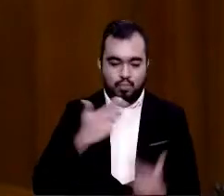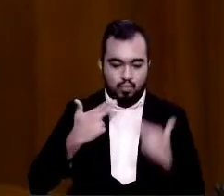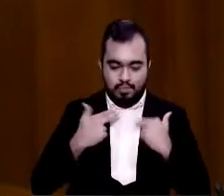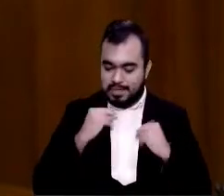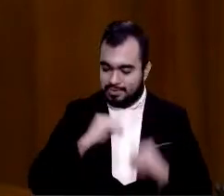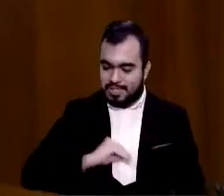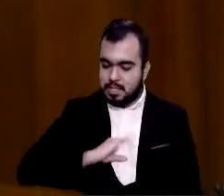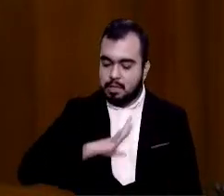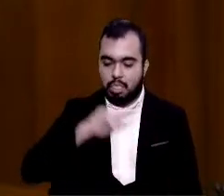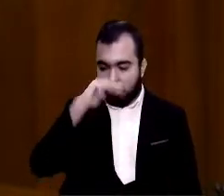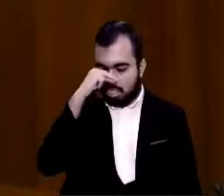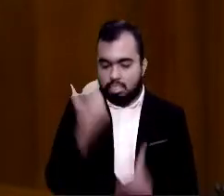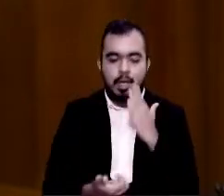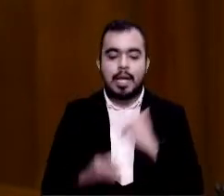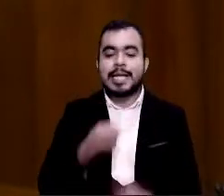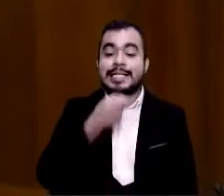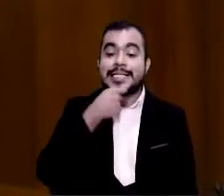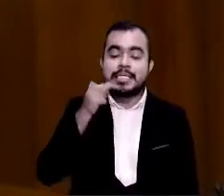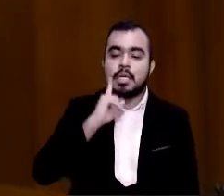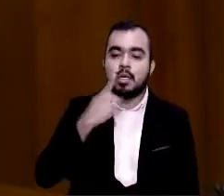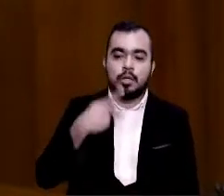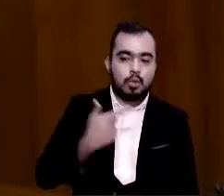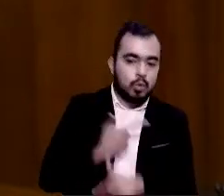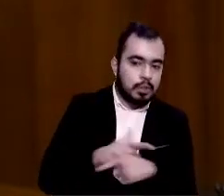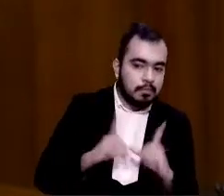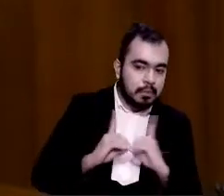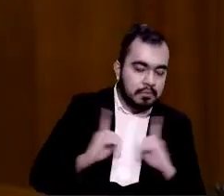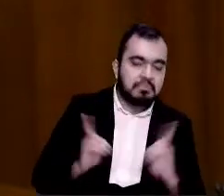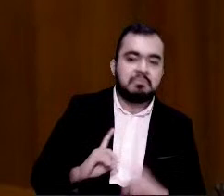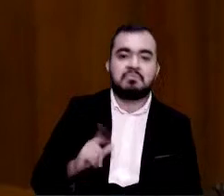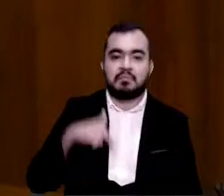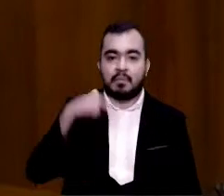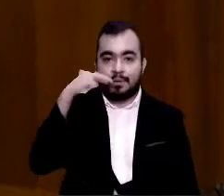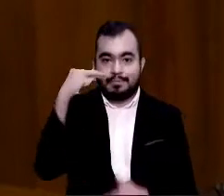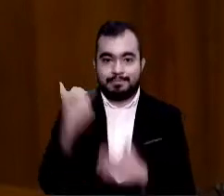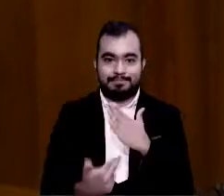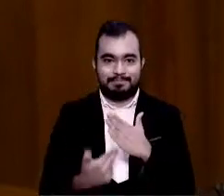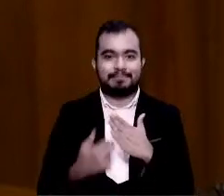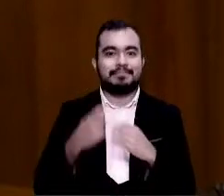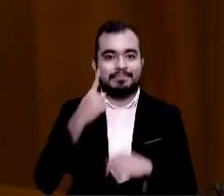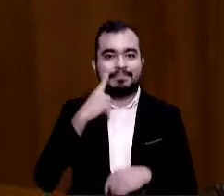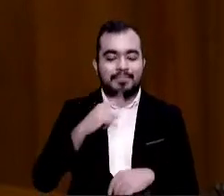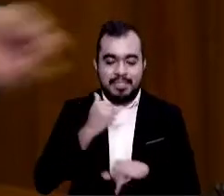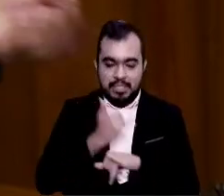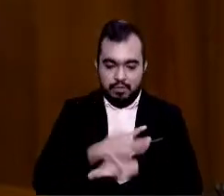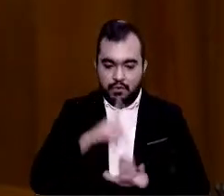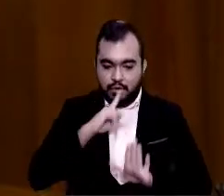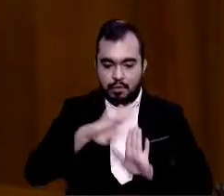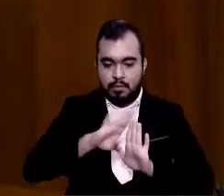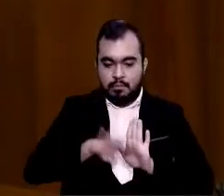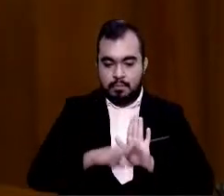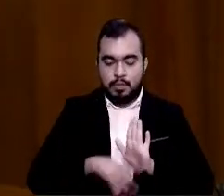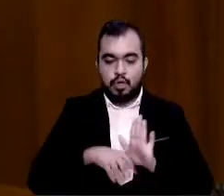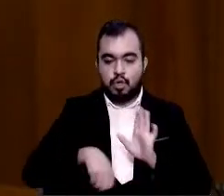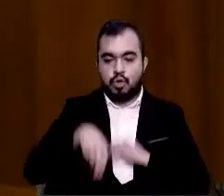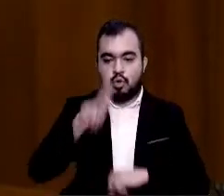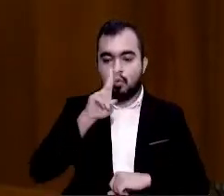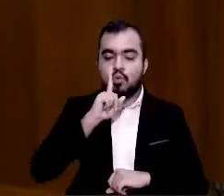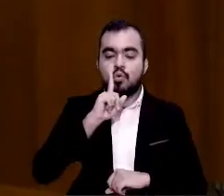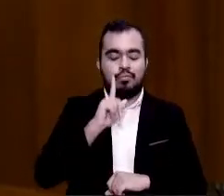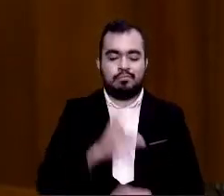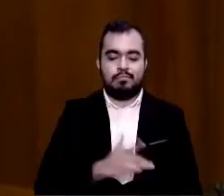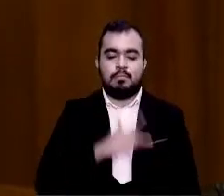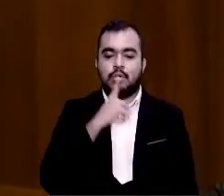desarrollo principalmente de las niñas. En torno a este problema, el informe del Fondo de la Población de Naciones Unidas, denominado Contra mi